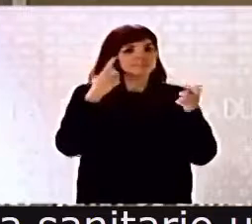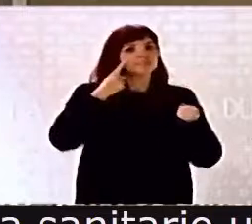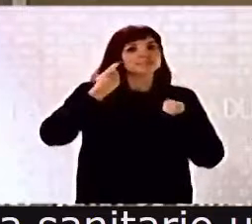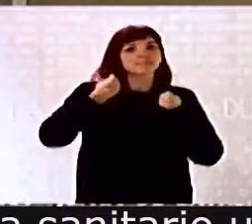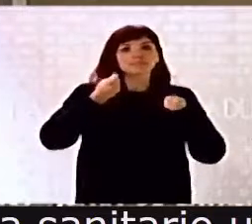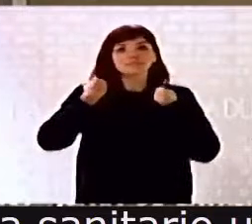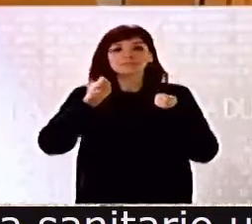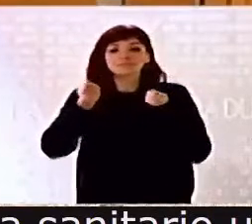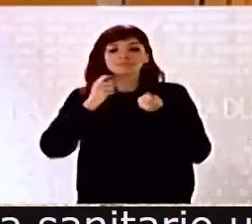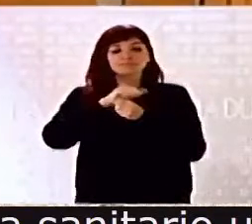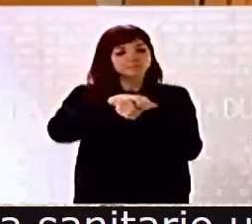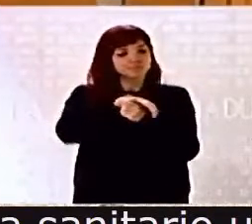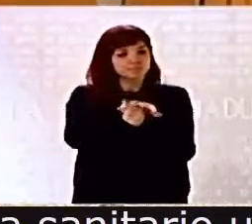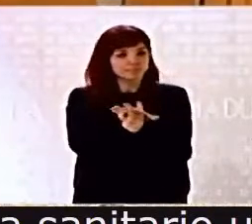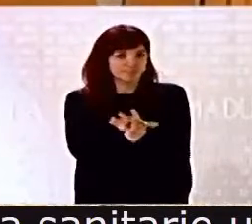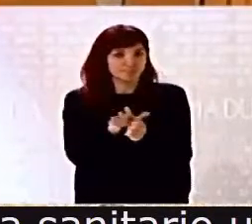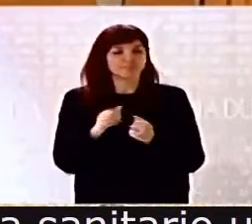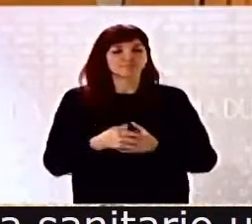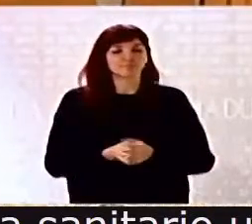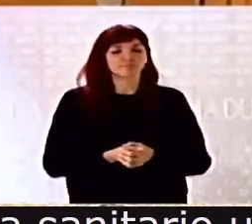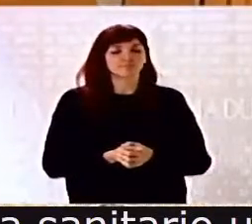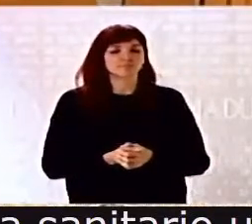pandemia COVID-19.